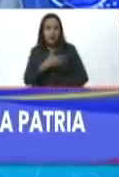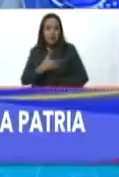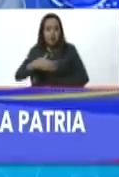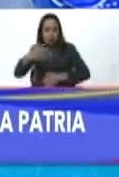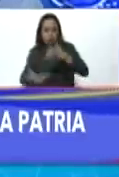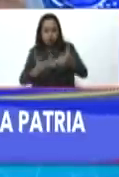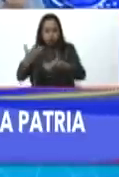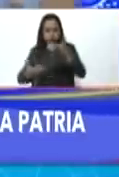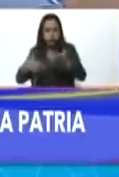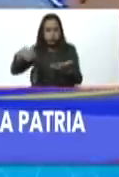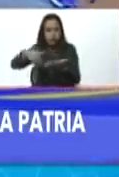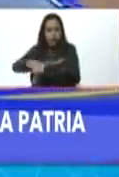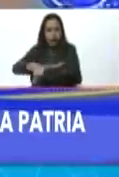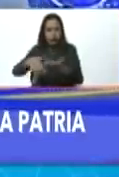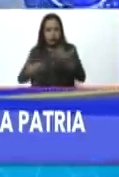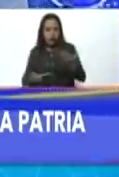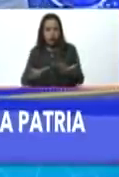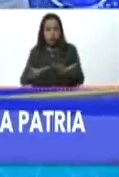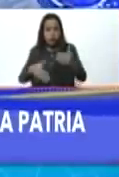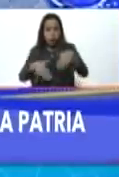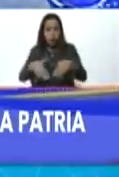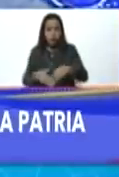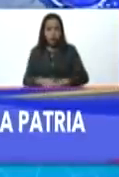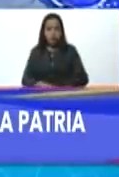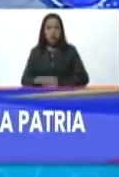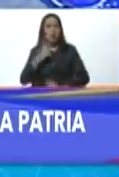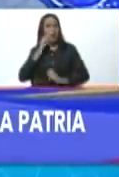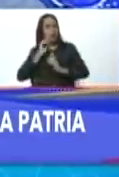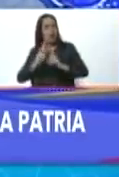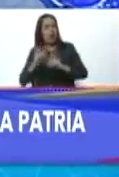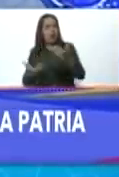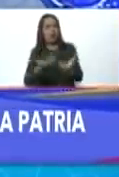electorales. Está bien, las quemaron todas.